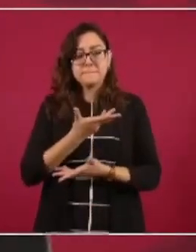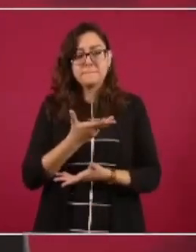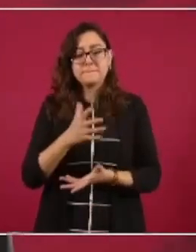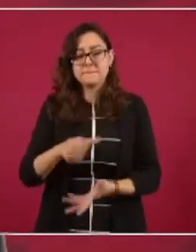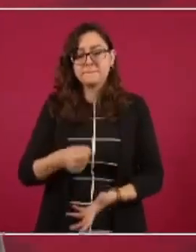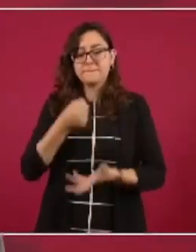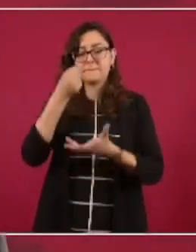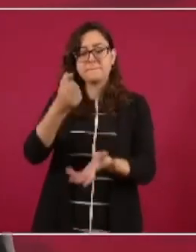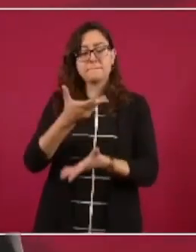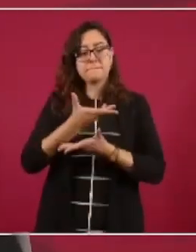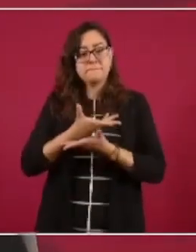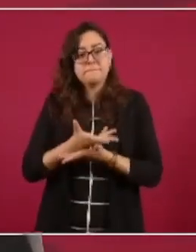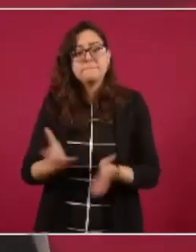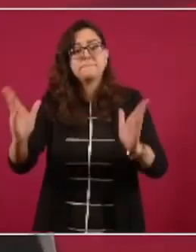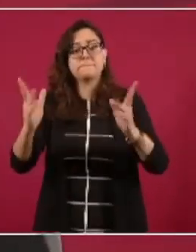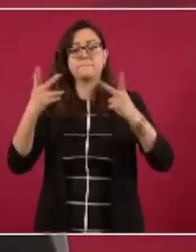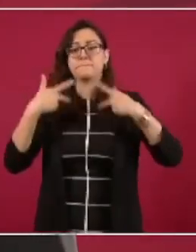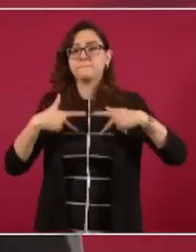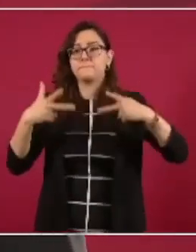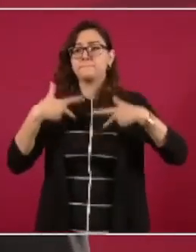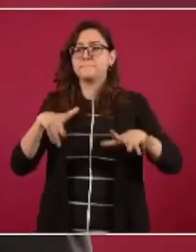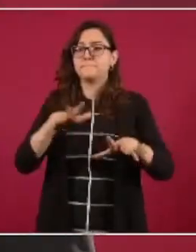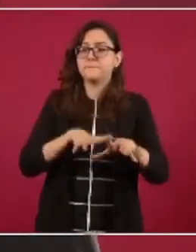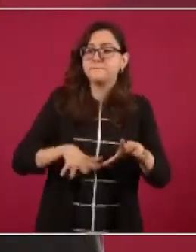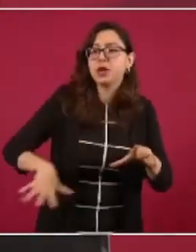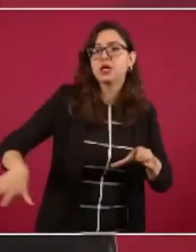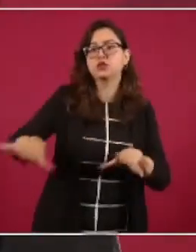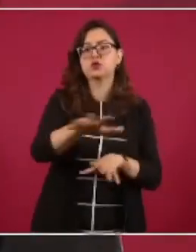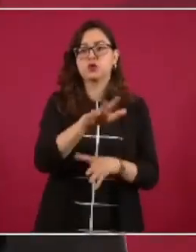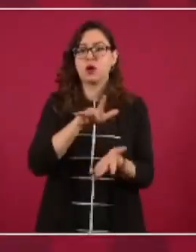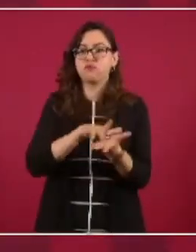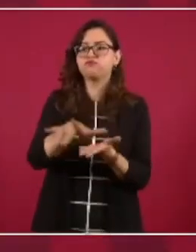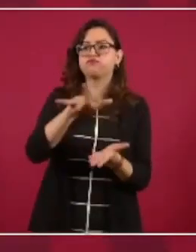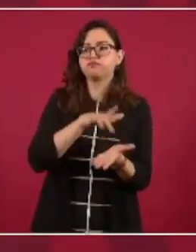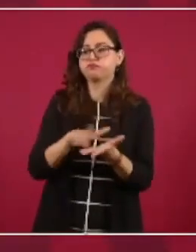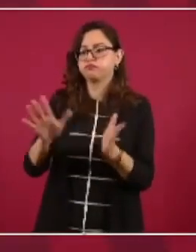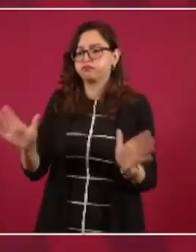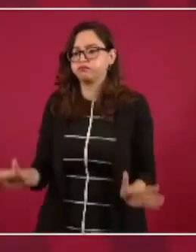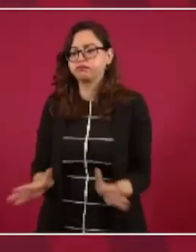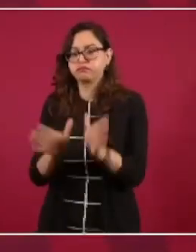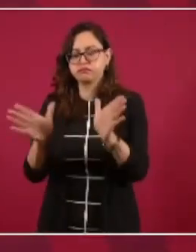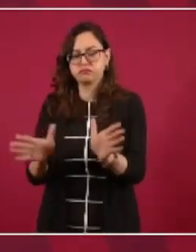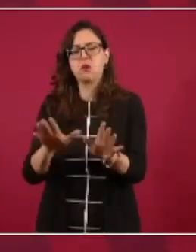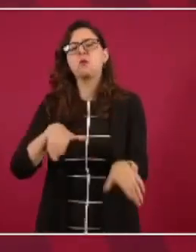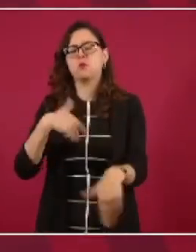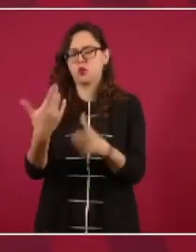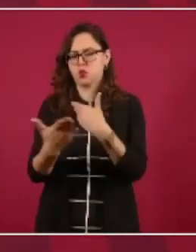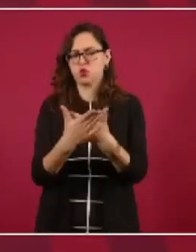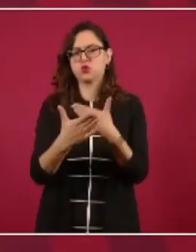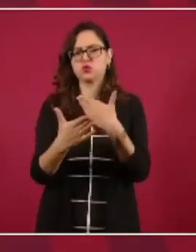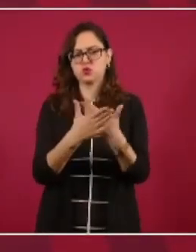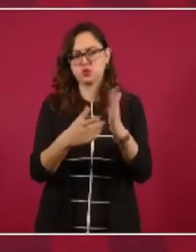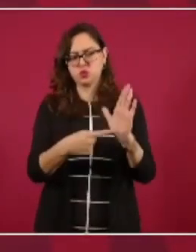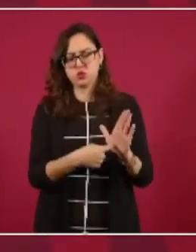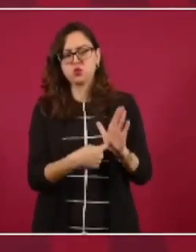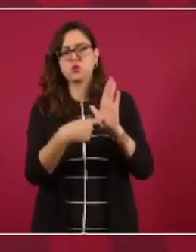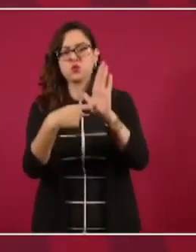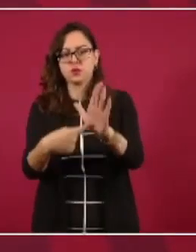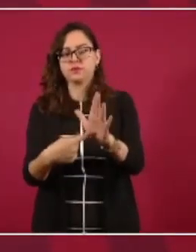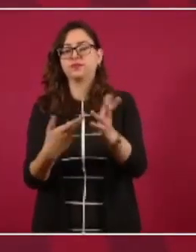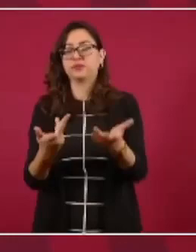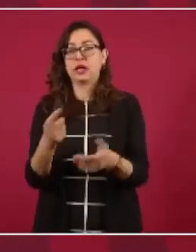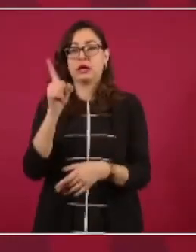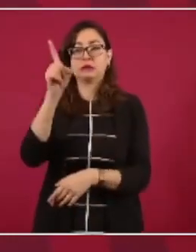y bienestar. Ya vamos a presentarlo aquí cuando se vaya acercando la